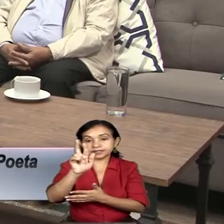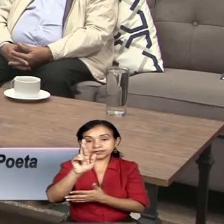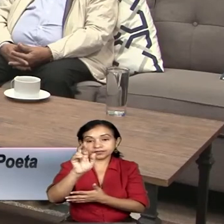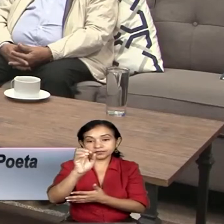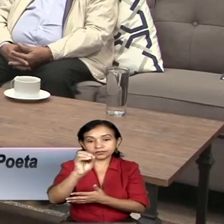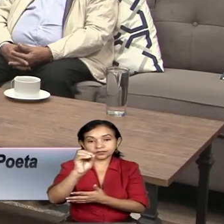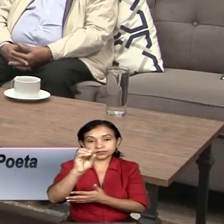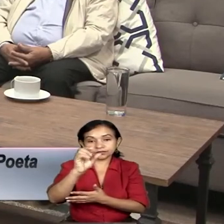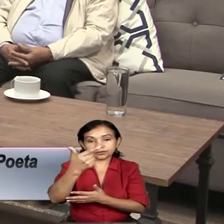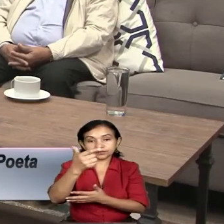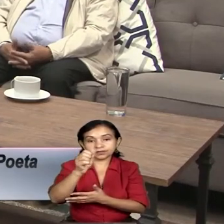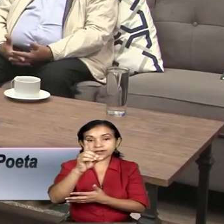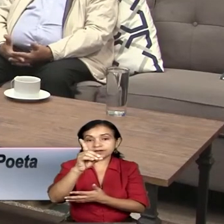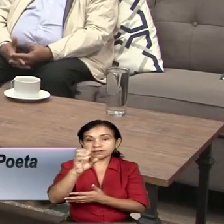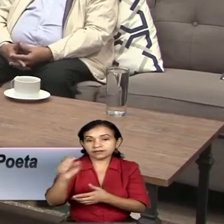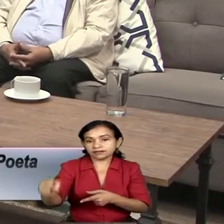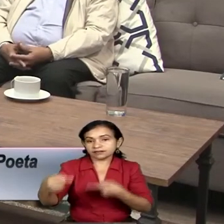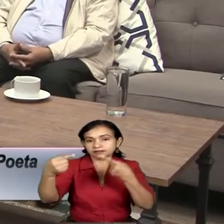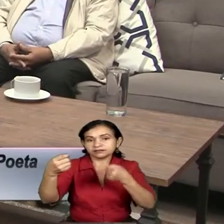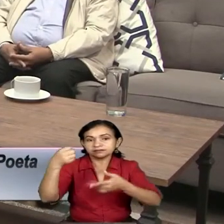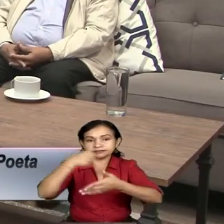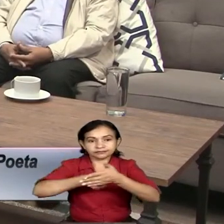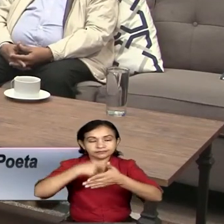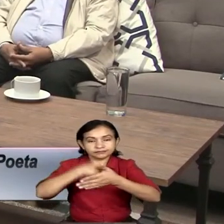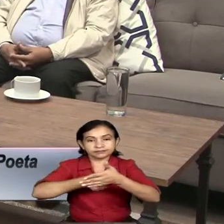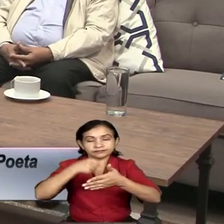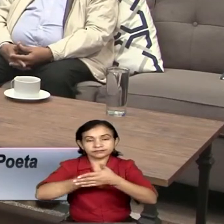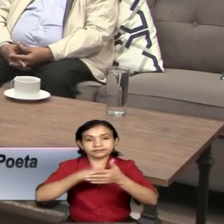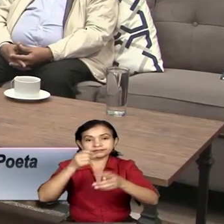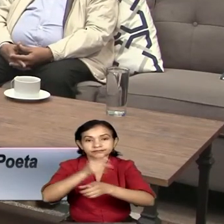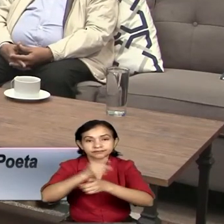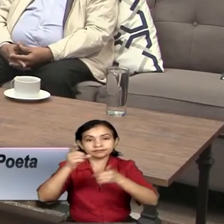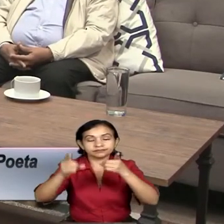fuerzas retrógradas que hay que luchar,